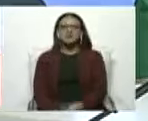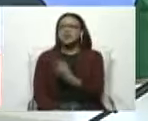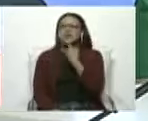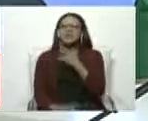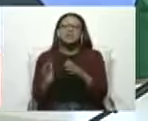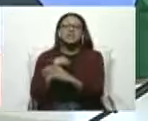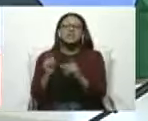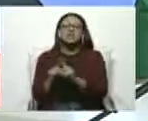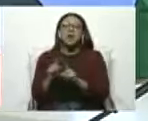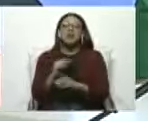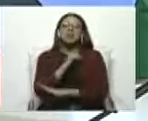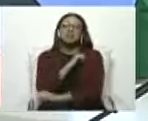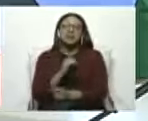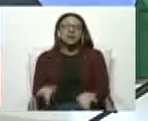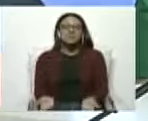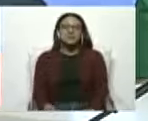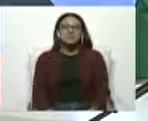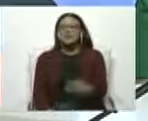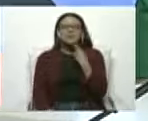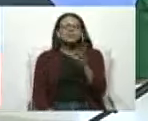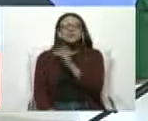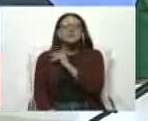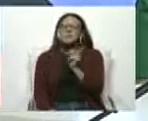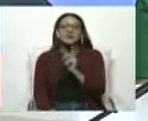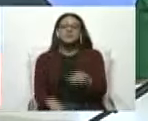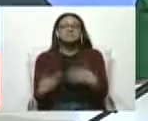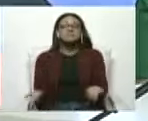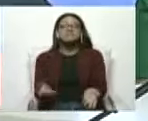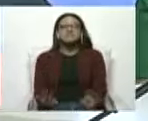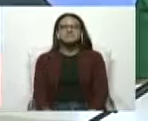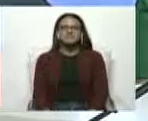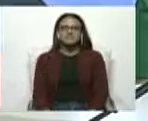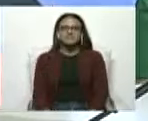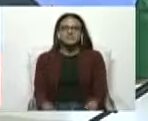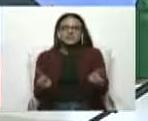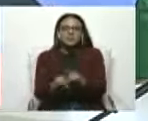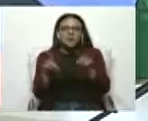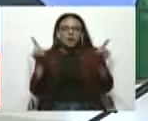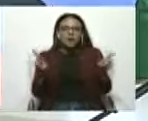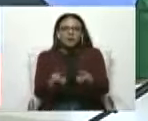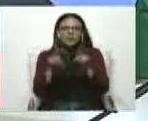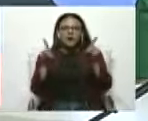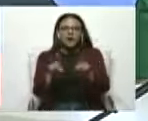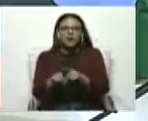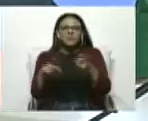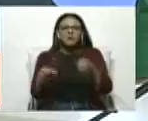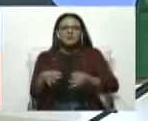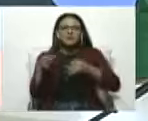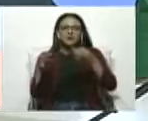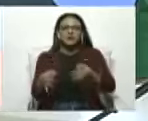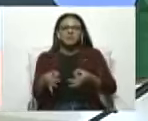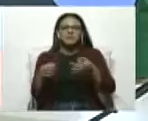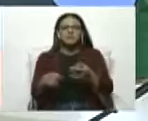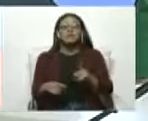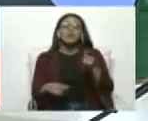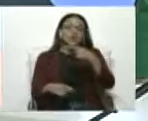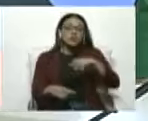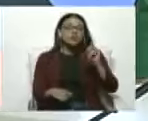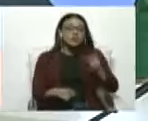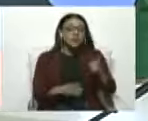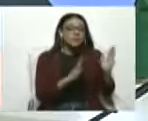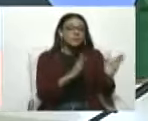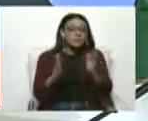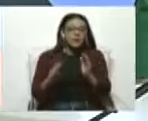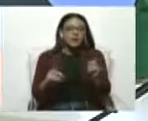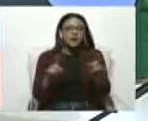fraude. Ganamos por 10 puntos, van a decir fraude. Nosotros vamos a ganar por una gran ventaja. Pero debemos prepararnos para el